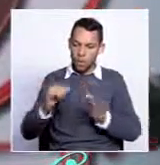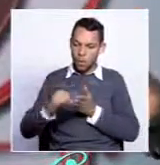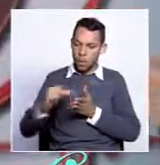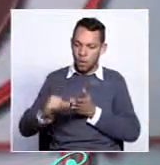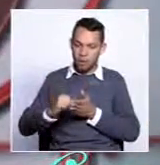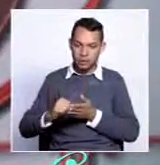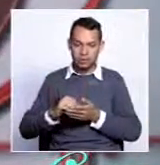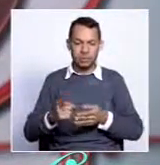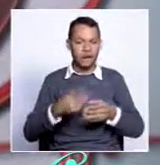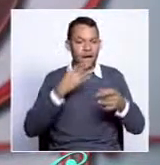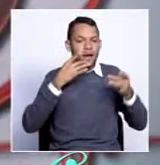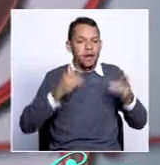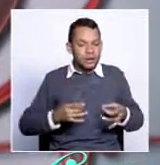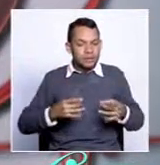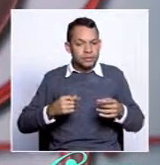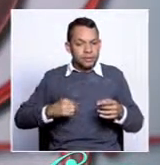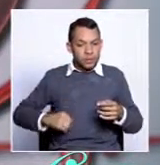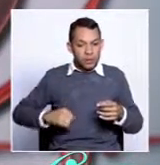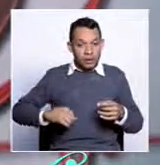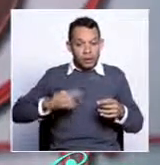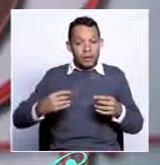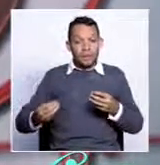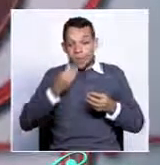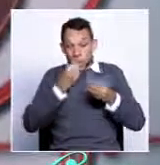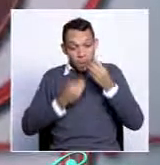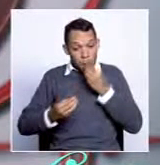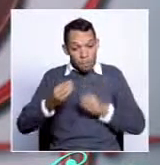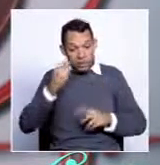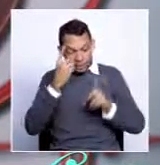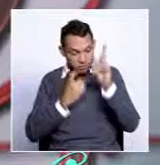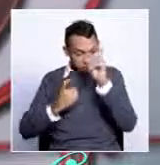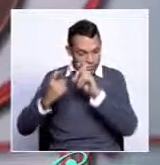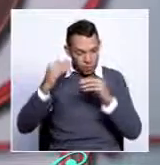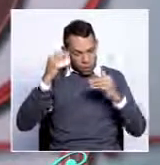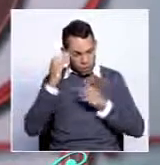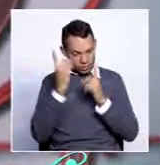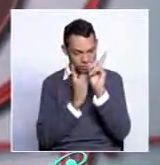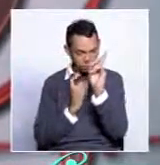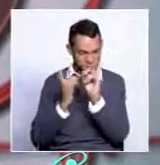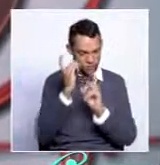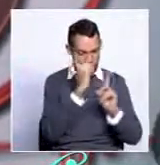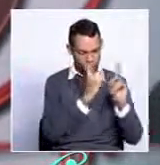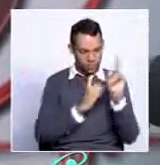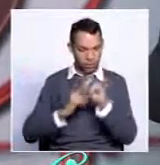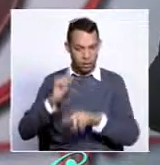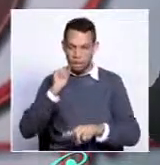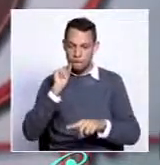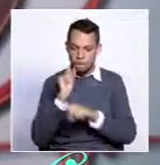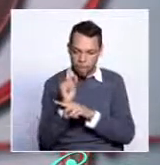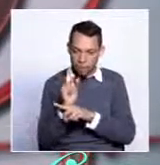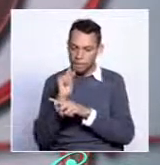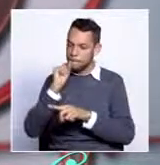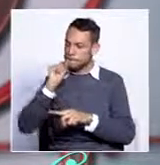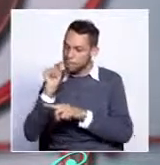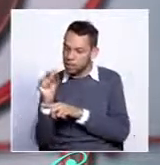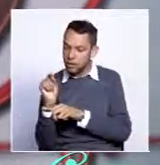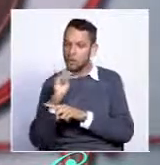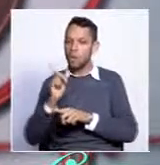diabético o un paciente después de una cirugía que esto sea una reflexión no una crítica no una reflexión